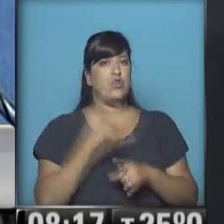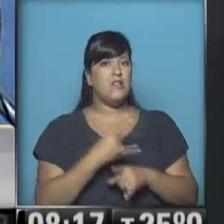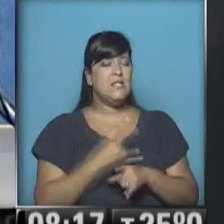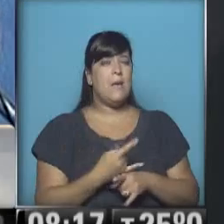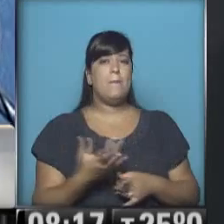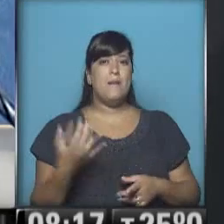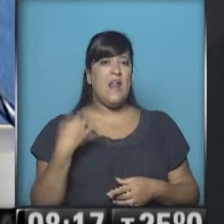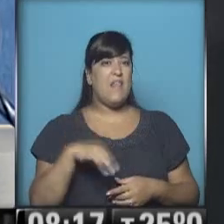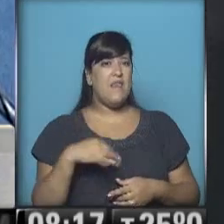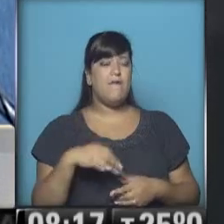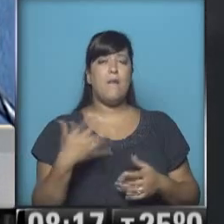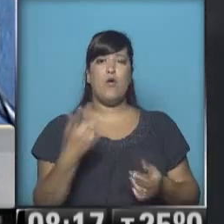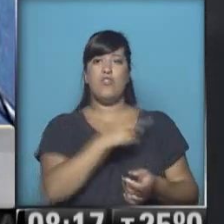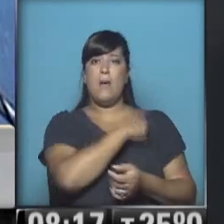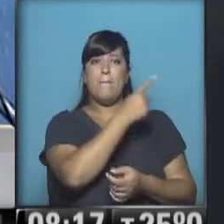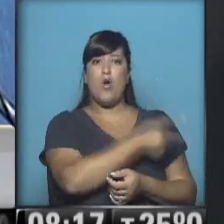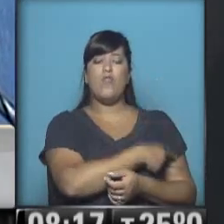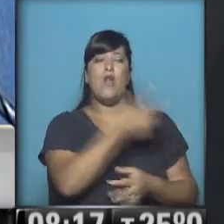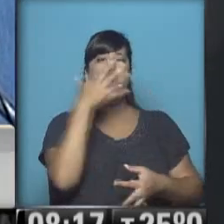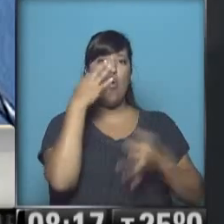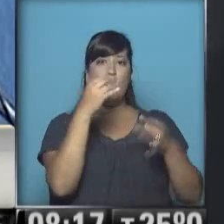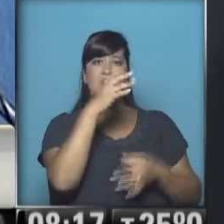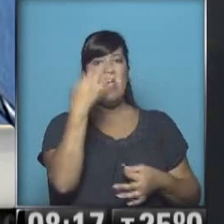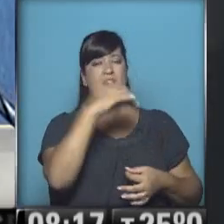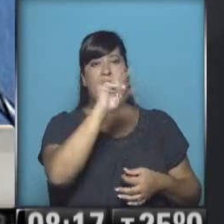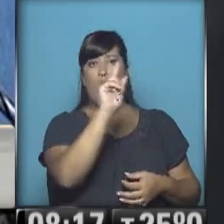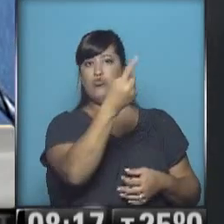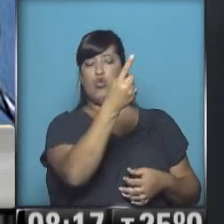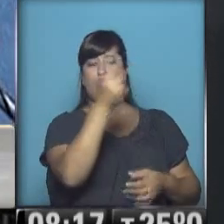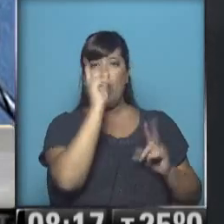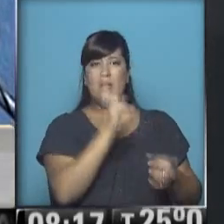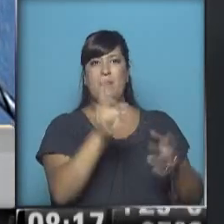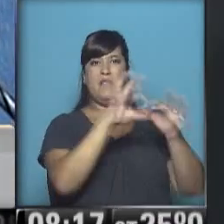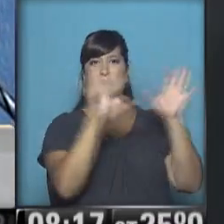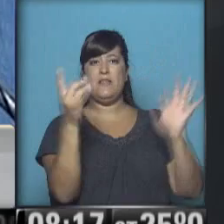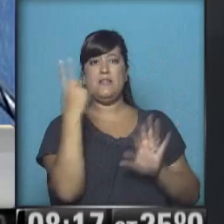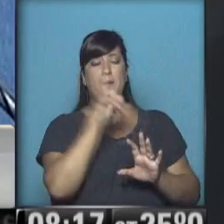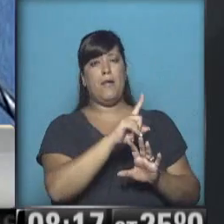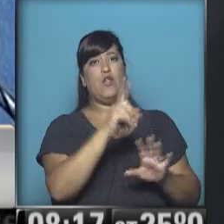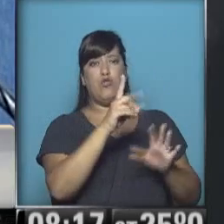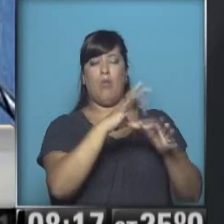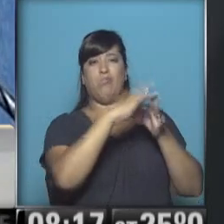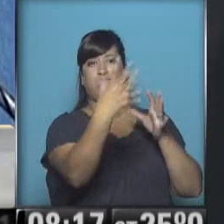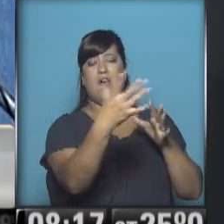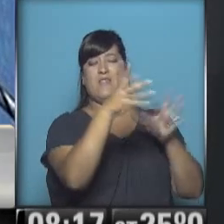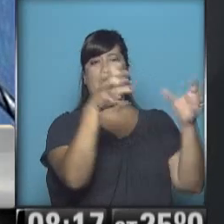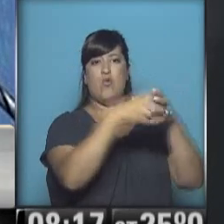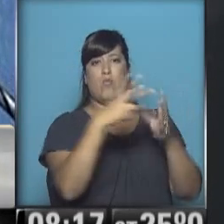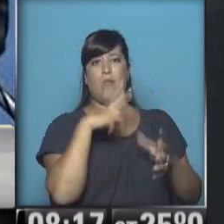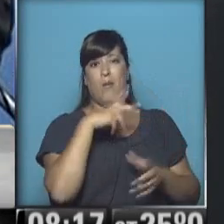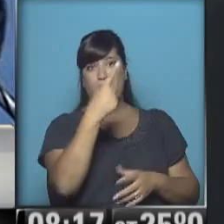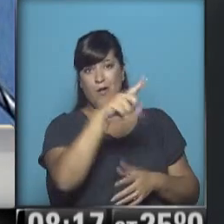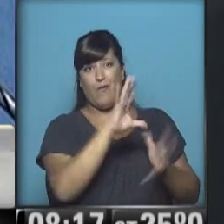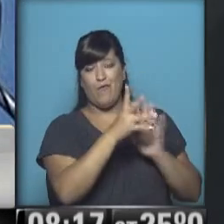debe pretenderse de un poder judicial es que sea autónomo e independiente, pero principalmente las corporaciones, a quienes efectivamente le